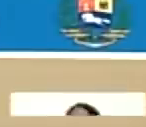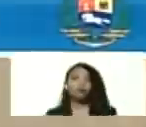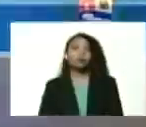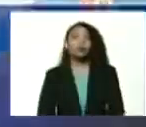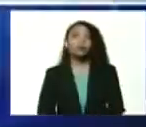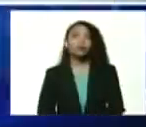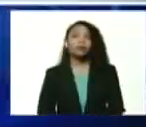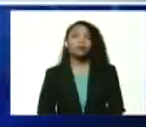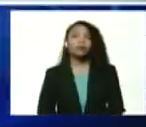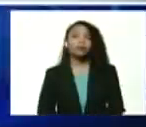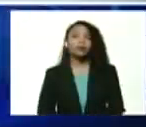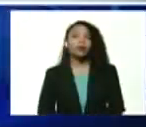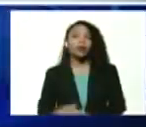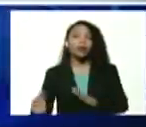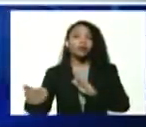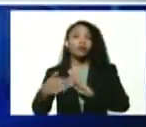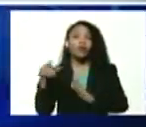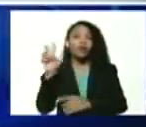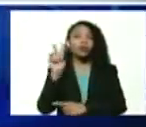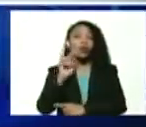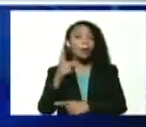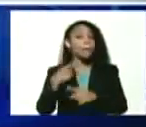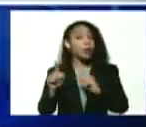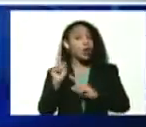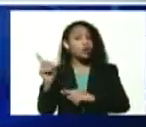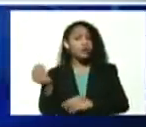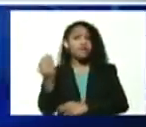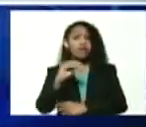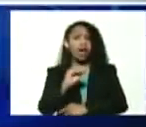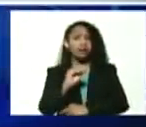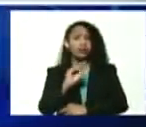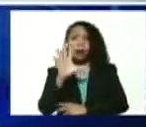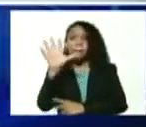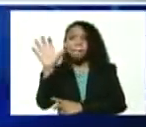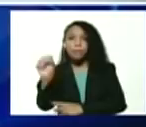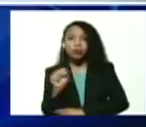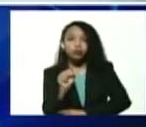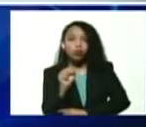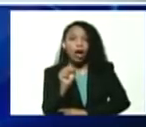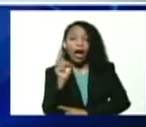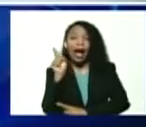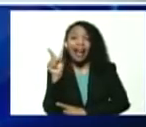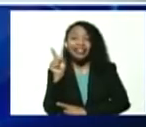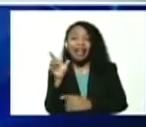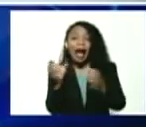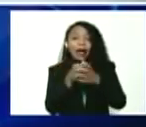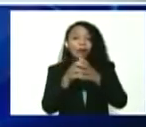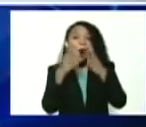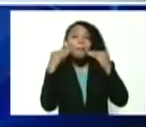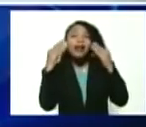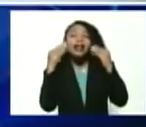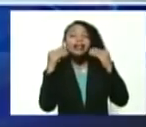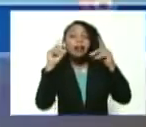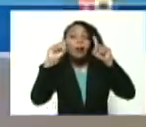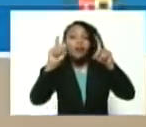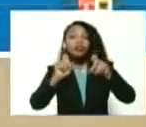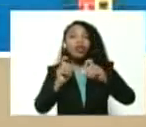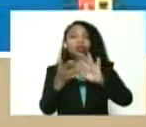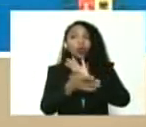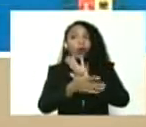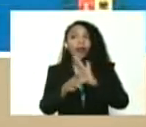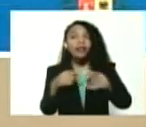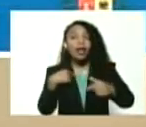matriz contra Venezuela. Pero ellos además agarraron, este equipo de expertos independientes de Big